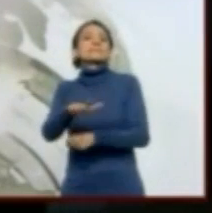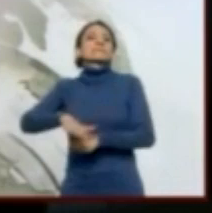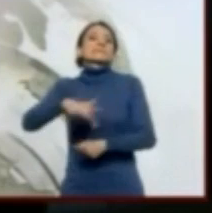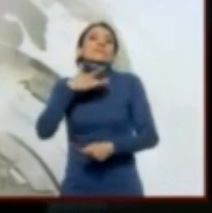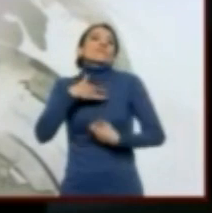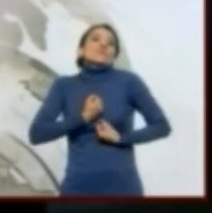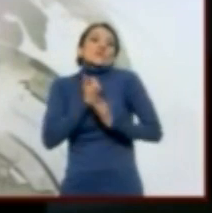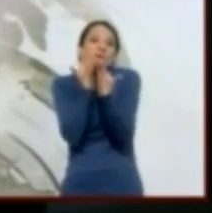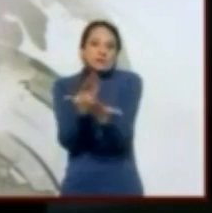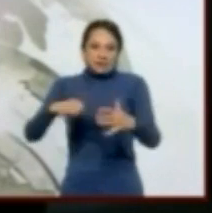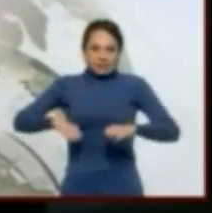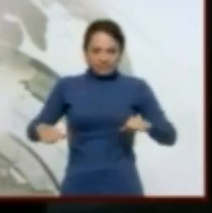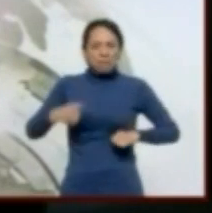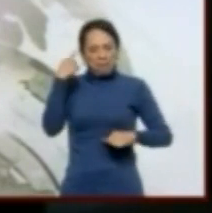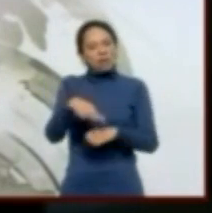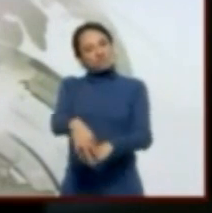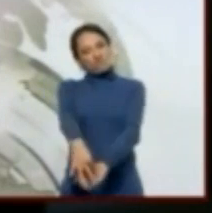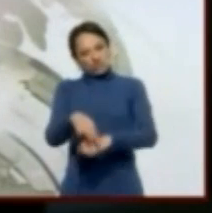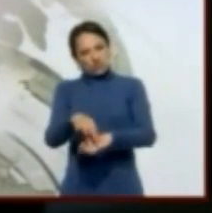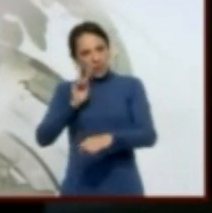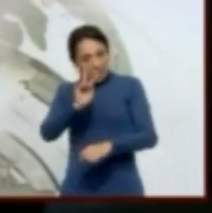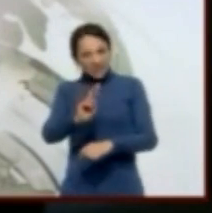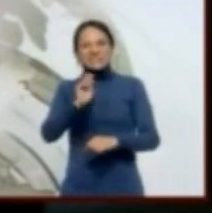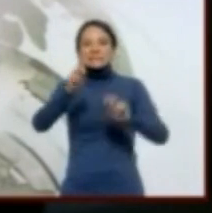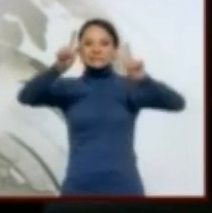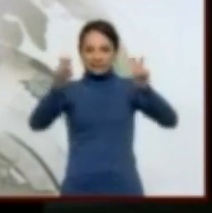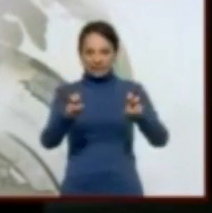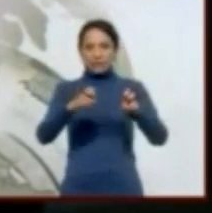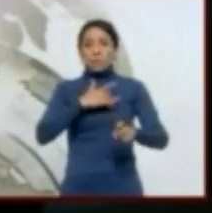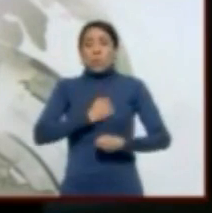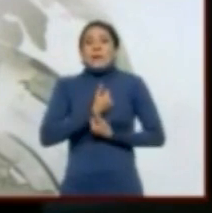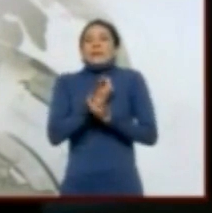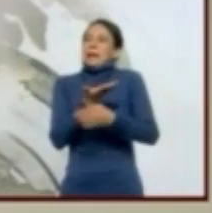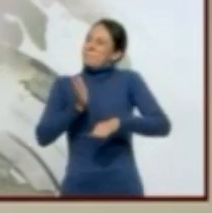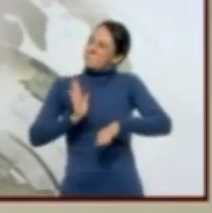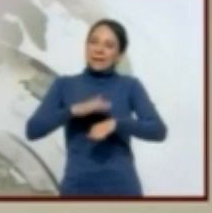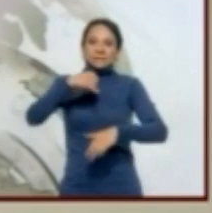una expresión más vivencial. La poesía más allá en Estela de Luz. Desde aquí el